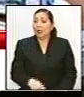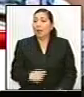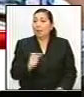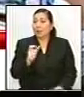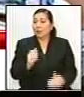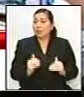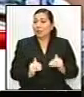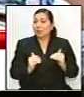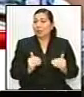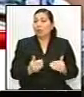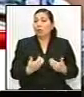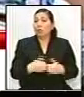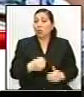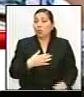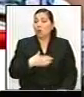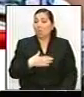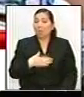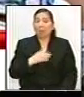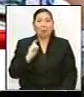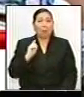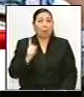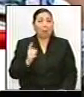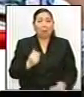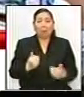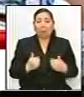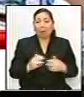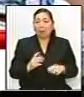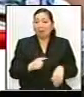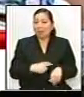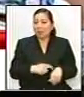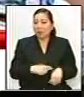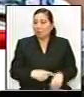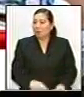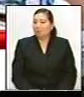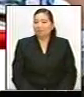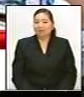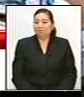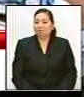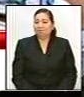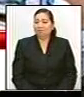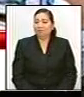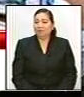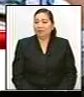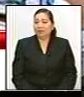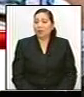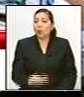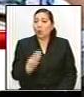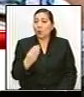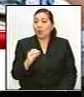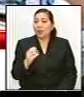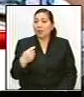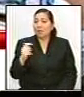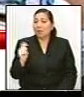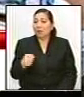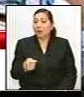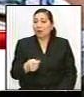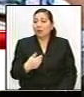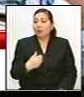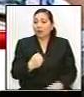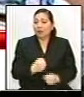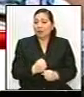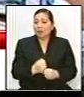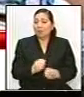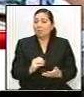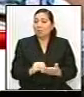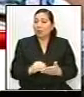adultos mayores son empresarios. No les interesa adulto mayor, pierdo mi tiempo, dicen. Y un 40%, donde yo trabajo con la gente